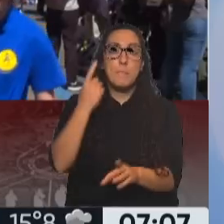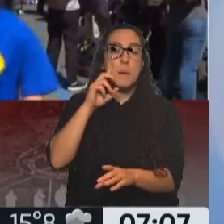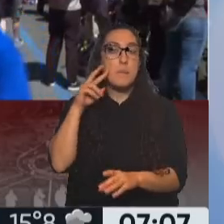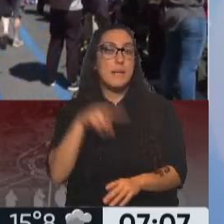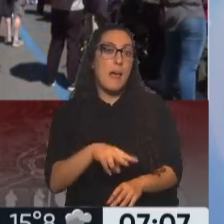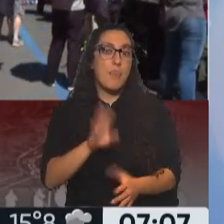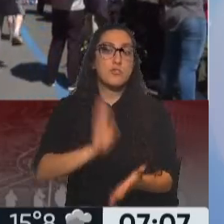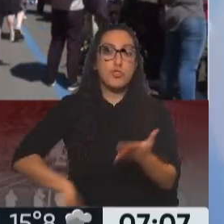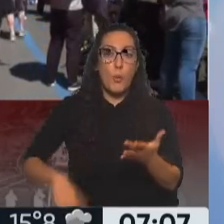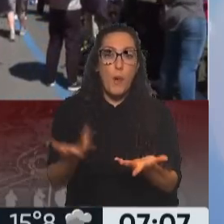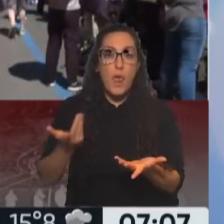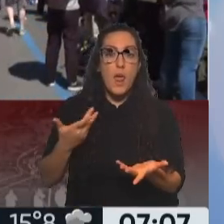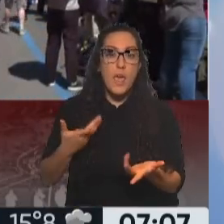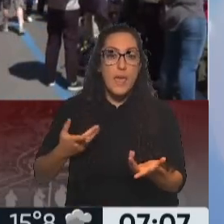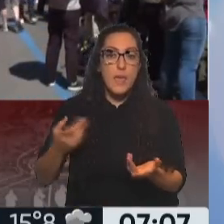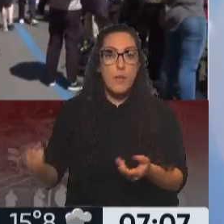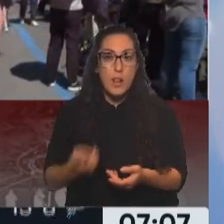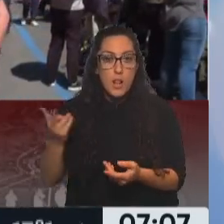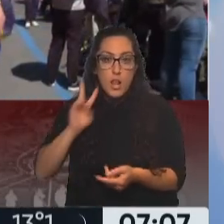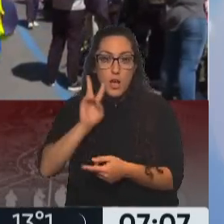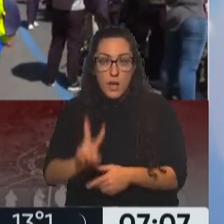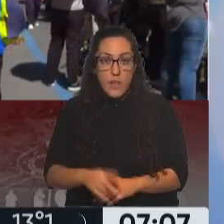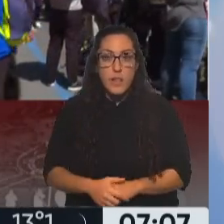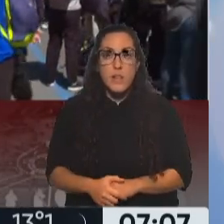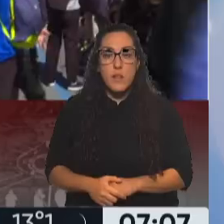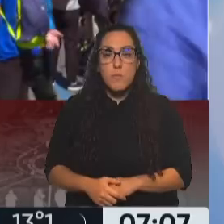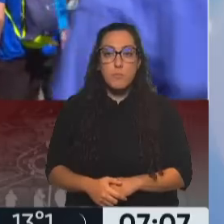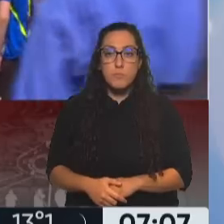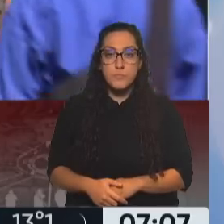estás compartiendo, observando.